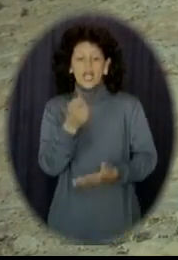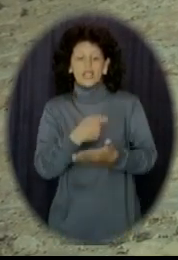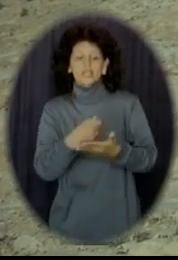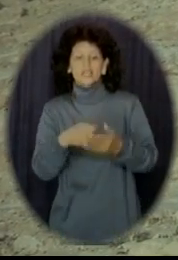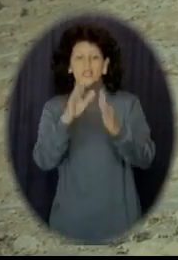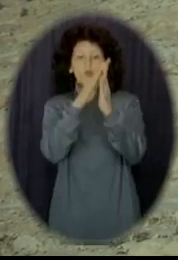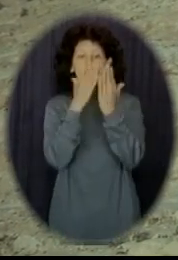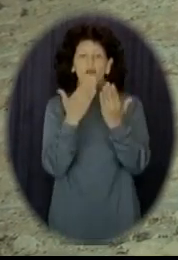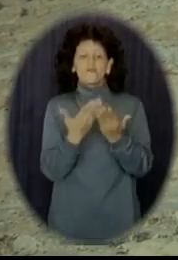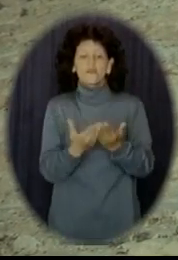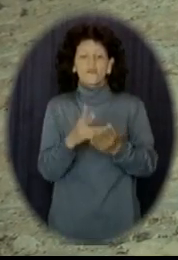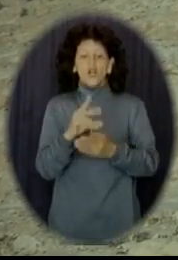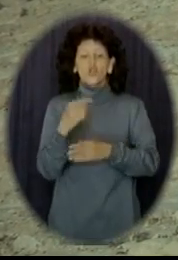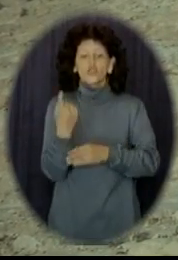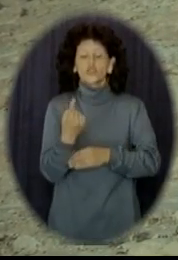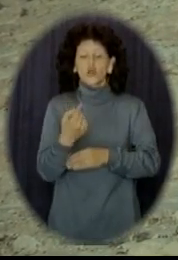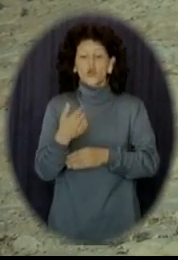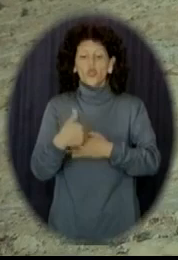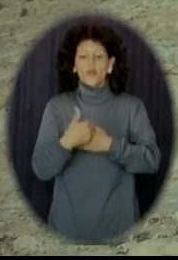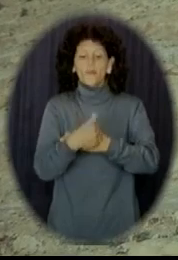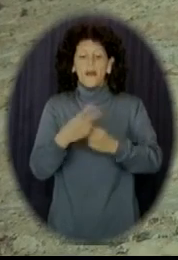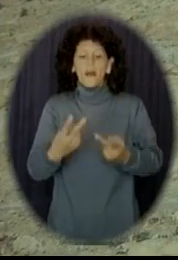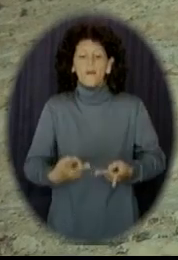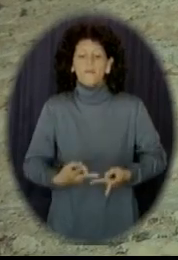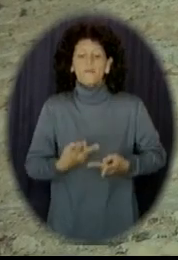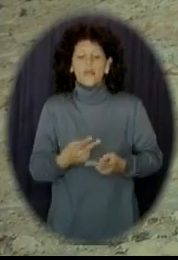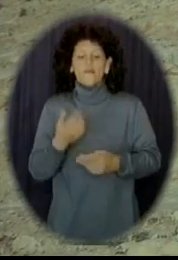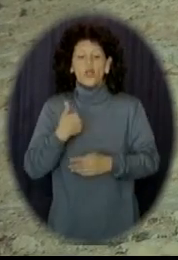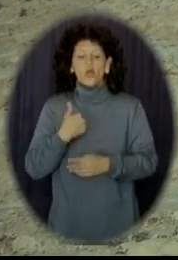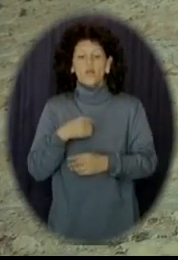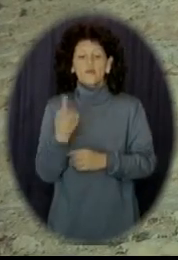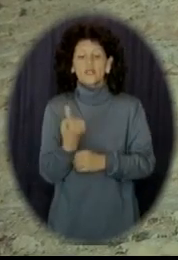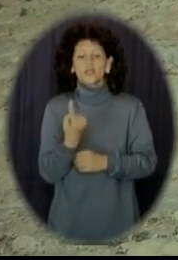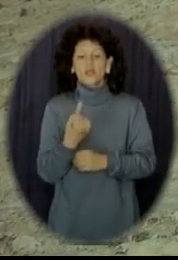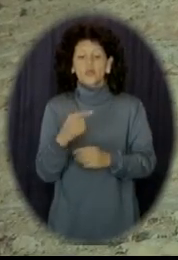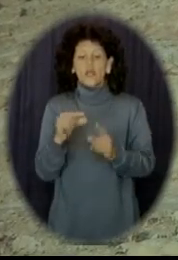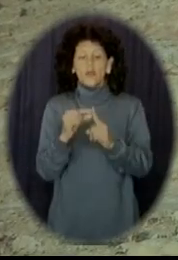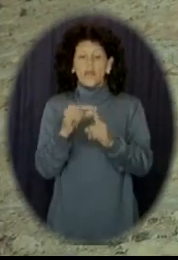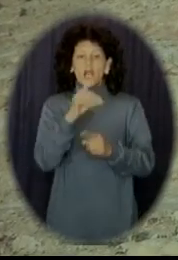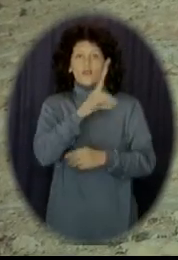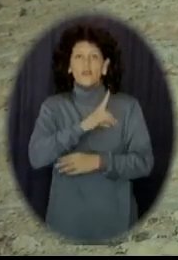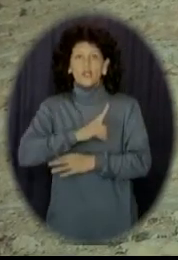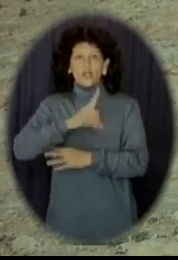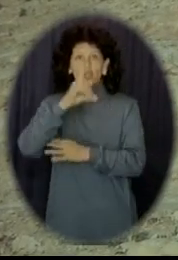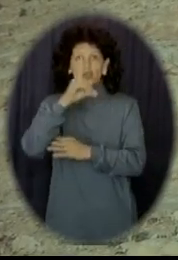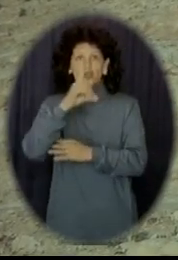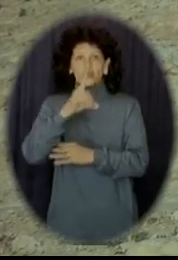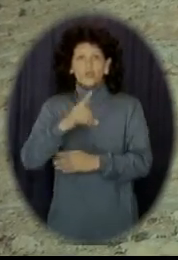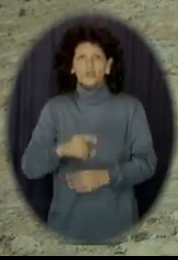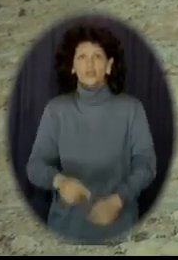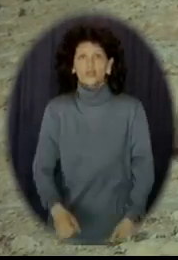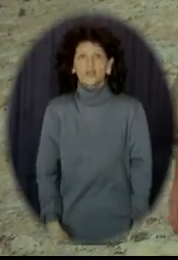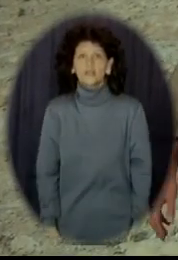Está escrito: No solo de pan vive el hombre, sino de la palabra de Dios.